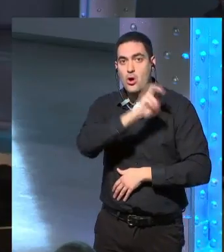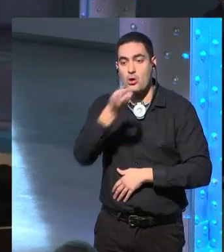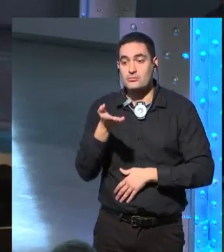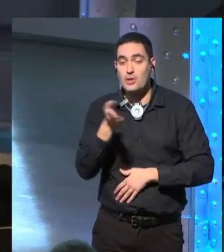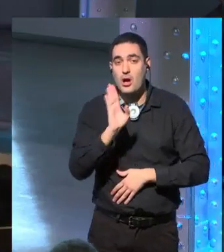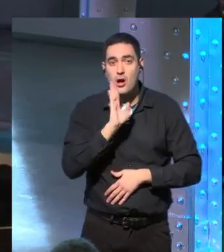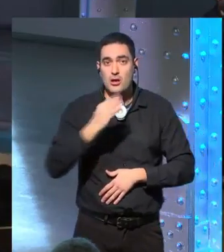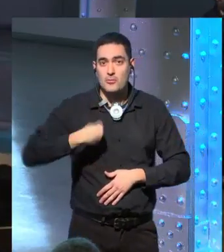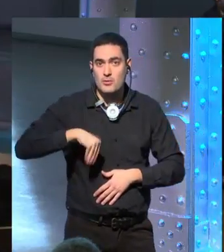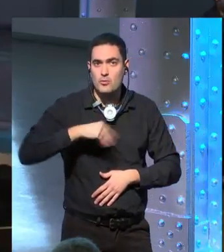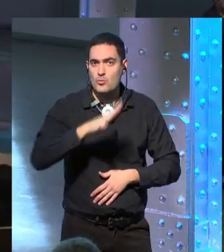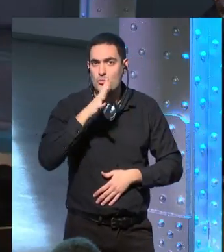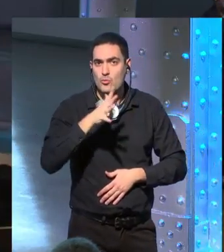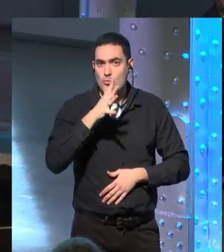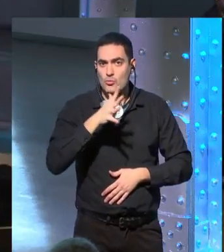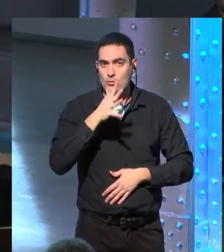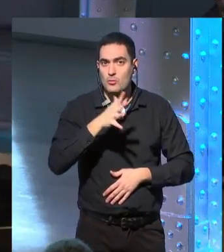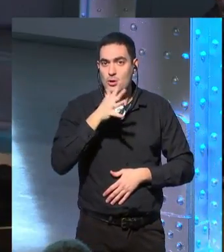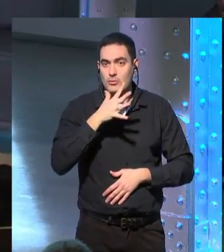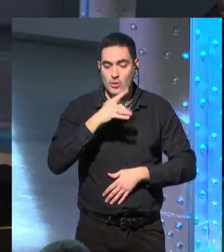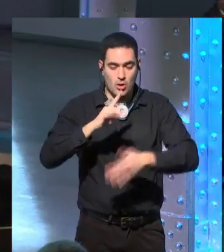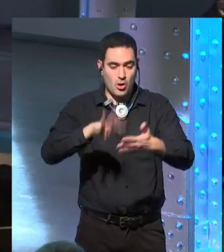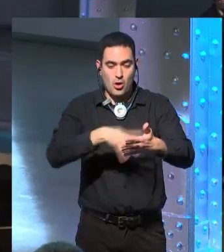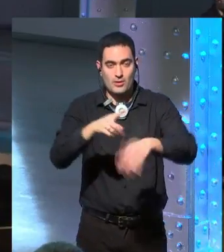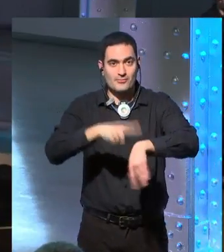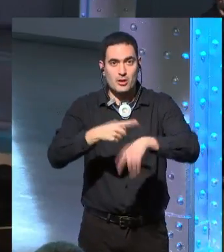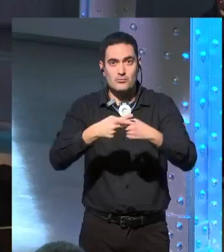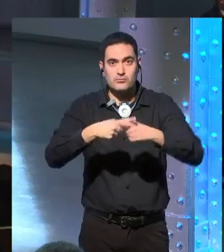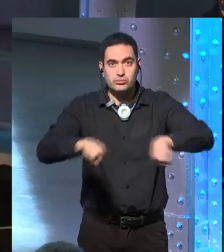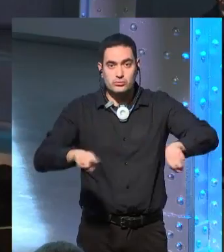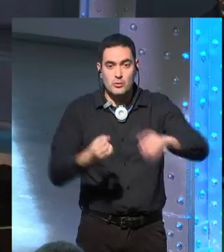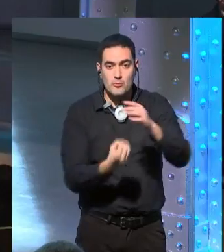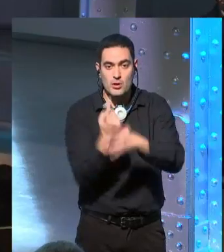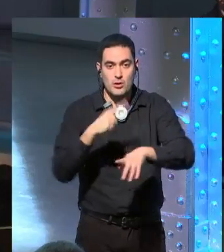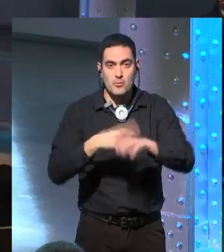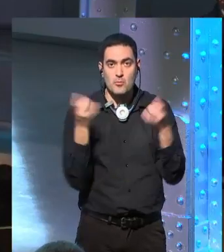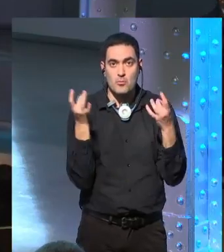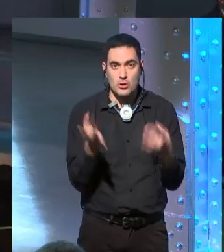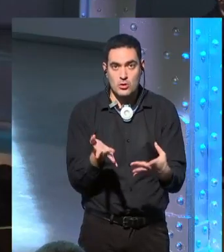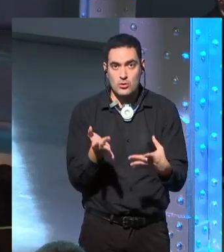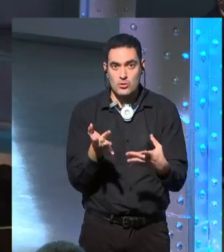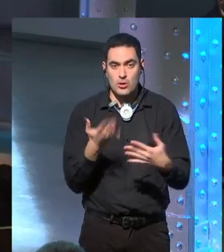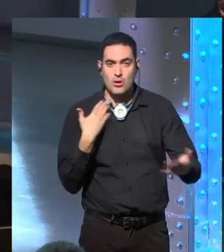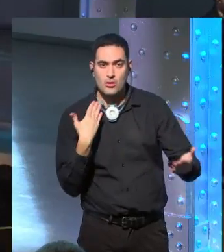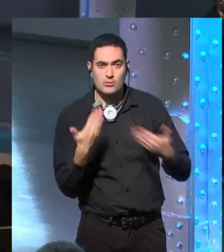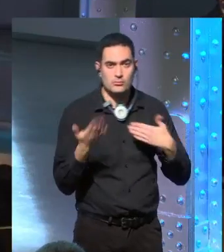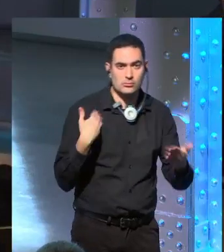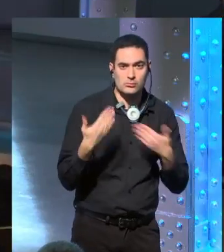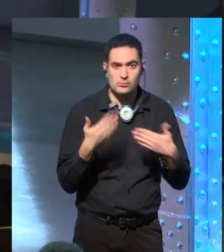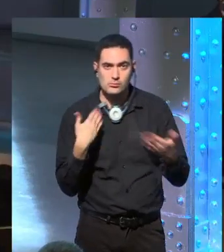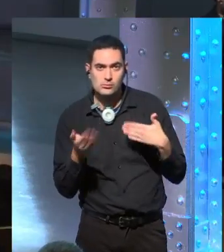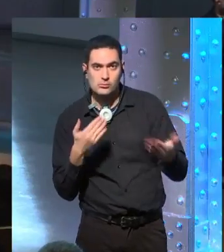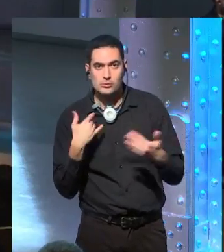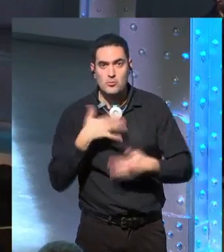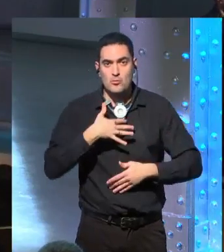y debido a la diferencia horaria, desde primera hora de la mañana pueden empezar a mantener un diálogo con